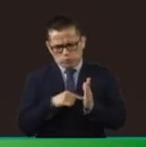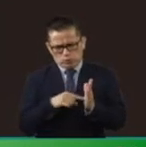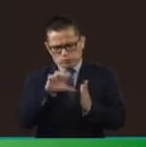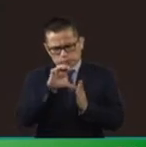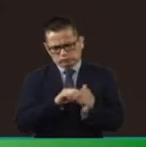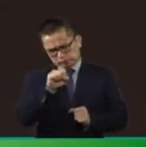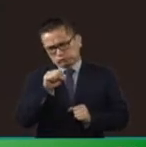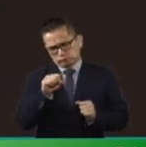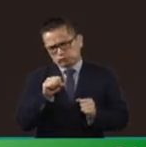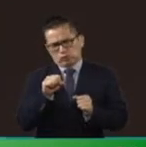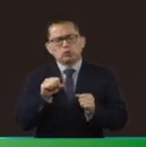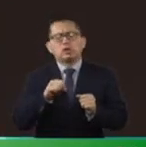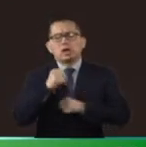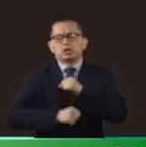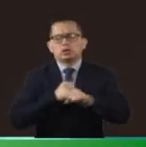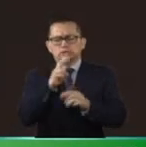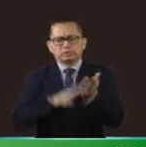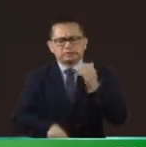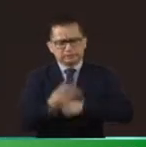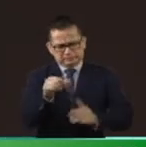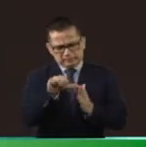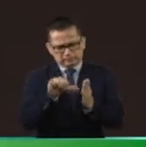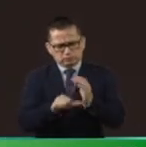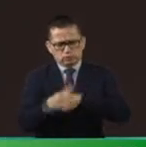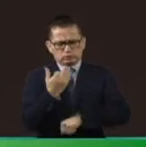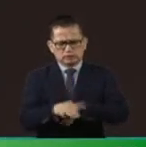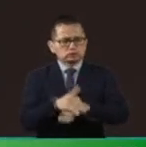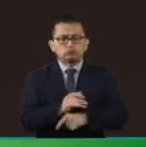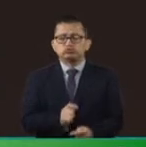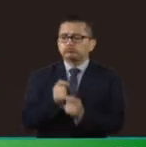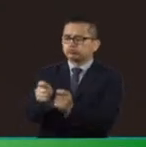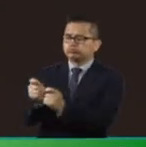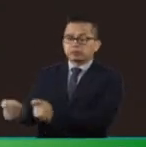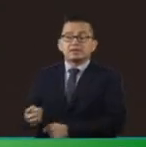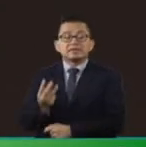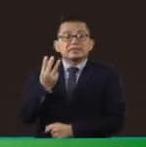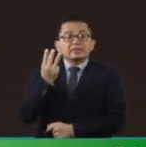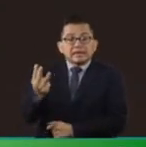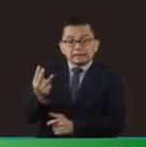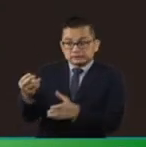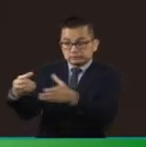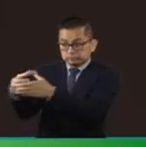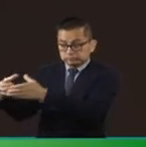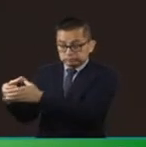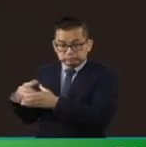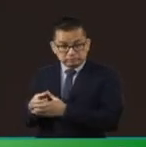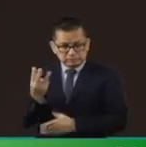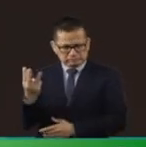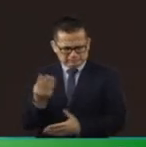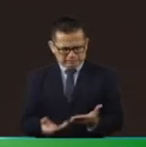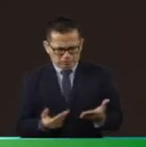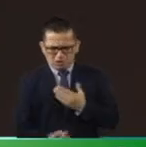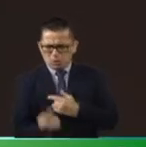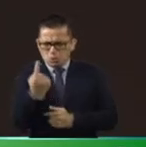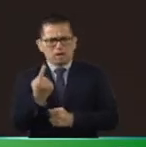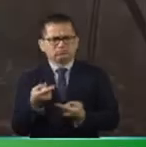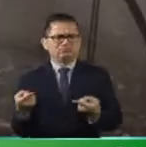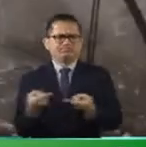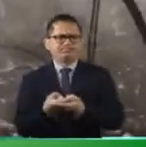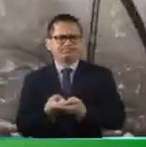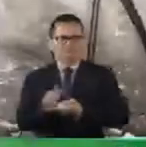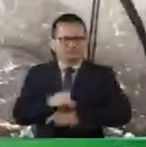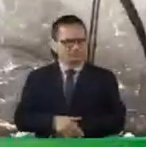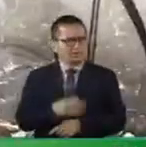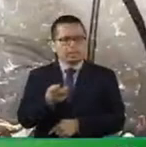constitucional de 2013 establece en tres personas distintas, en tres figuras distintas. Es decir, un conflicto más